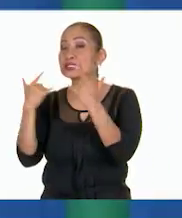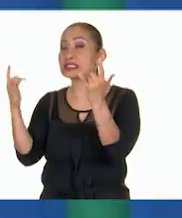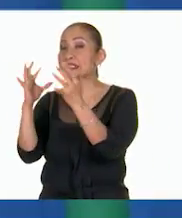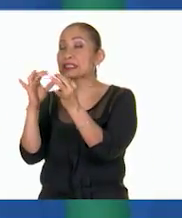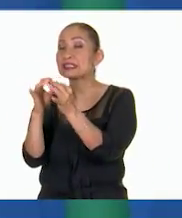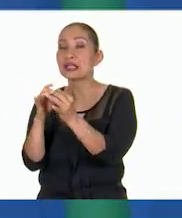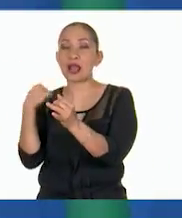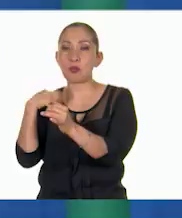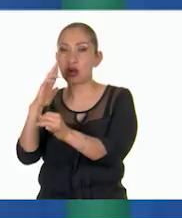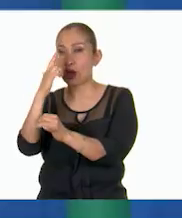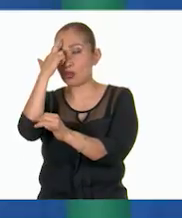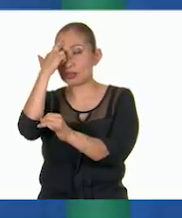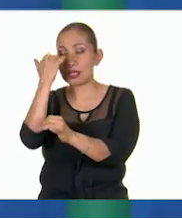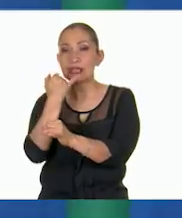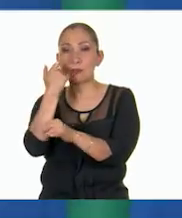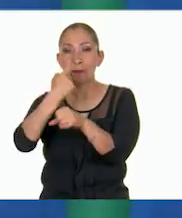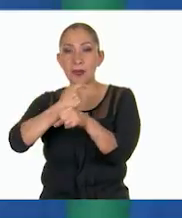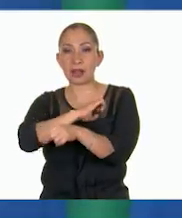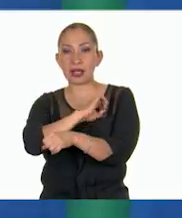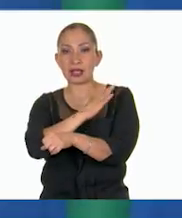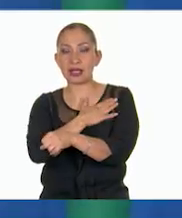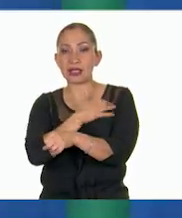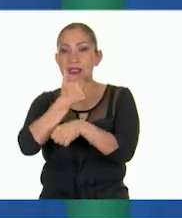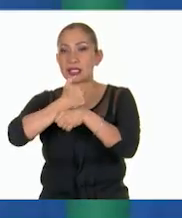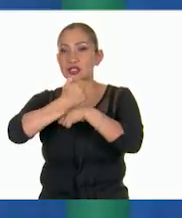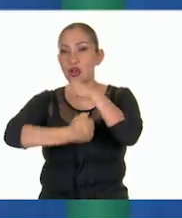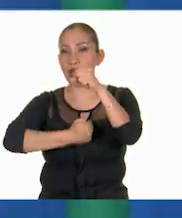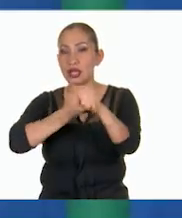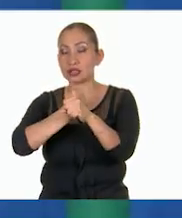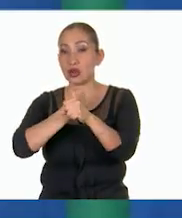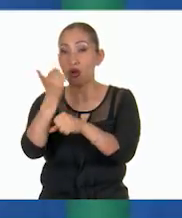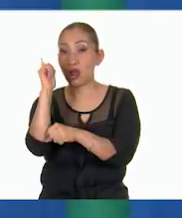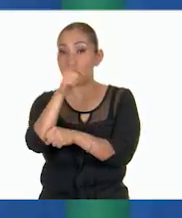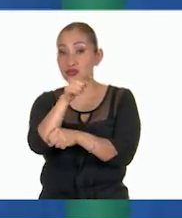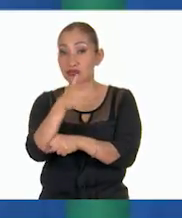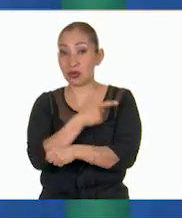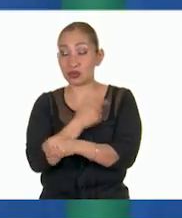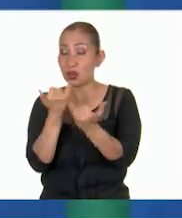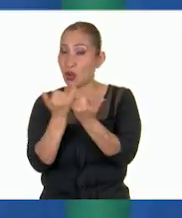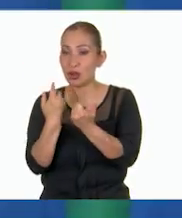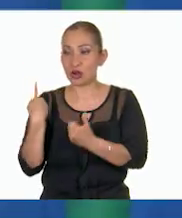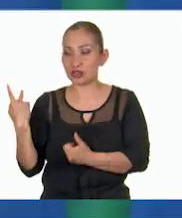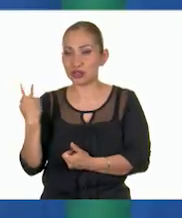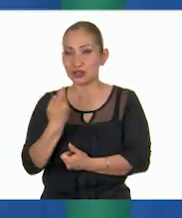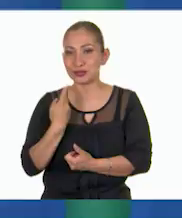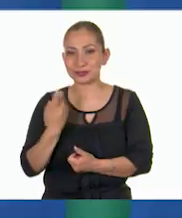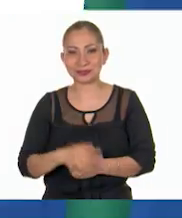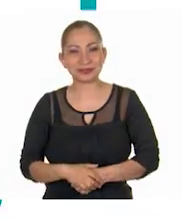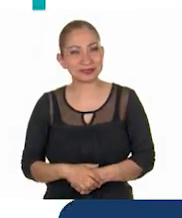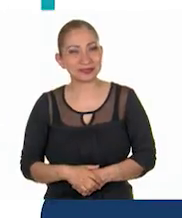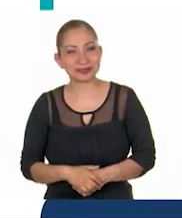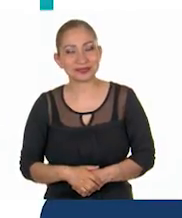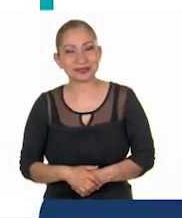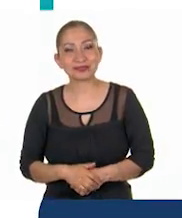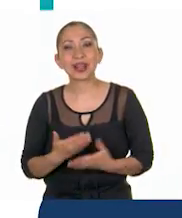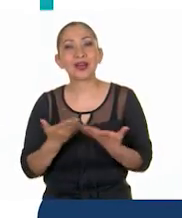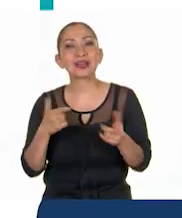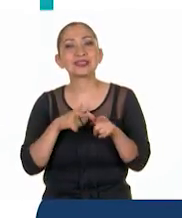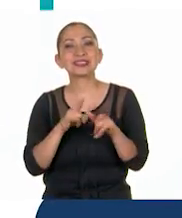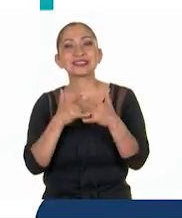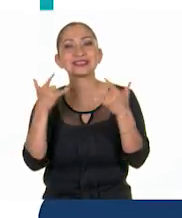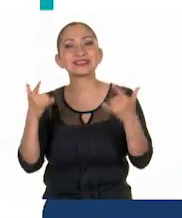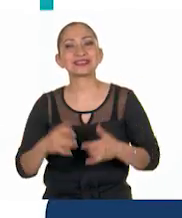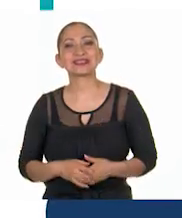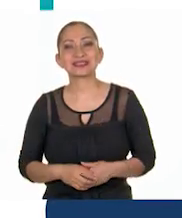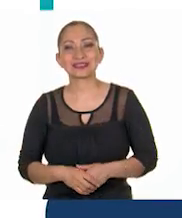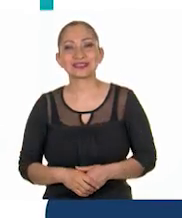Histórico, repaso de lengua materna español de 6º grado. Y espero que lo hayan disfrutado tanto como la maestra Gaby y yo. A continuación,